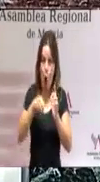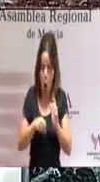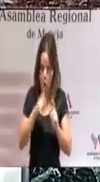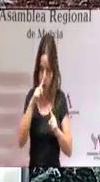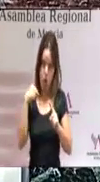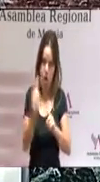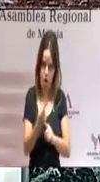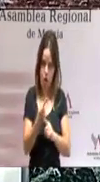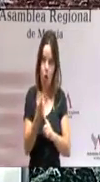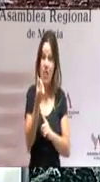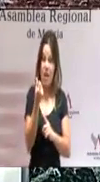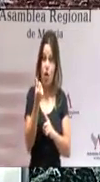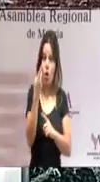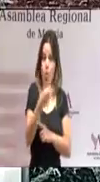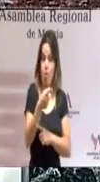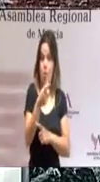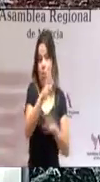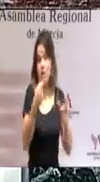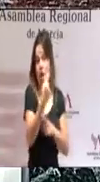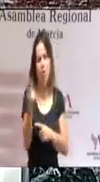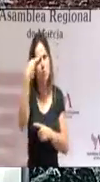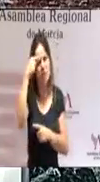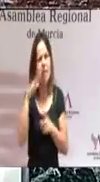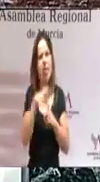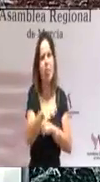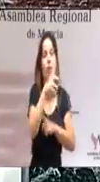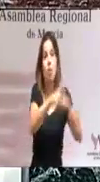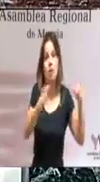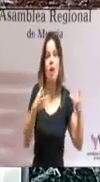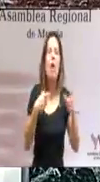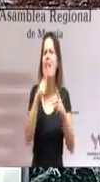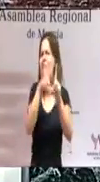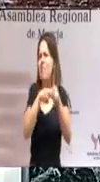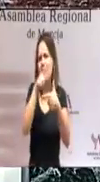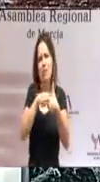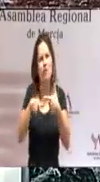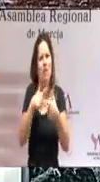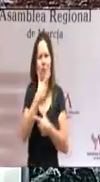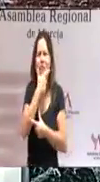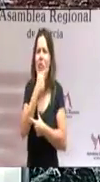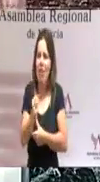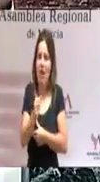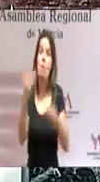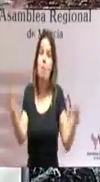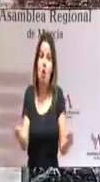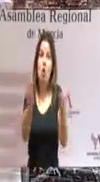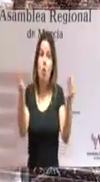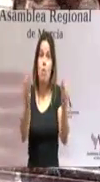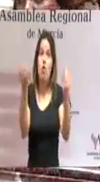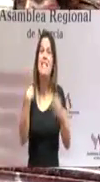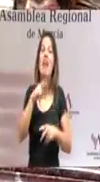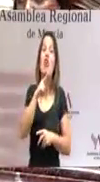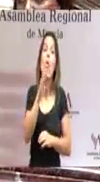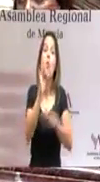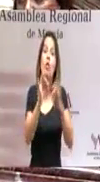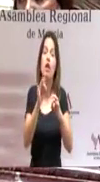La renta per cápita, que usted sabe que está condicionada por la población, que es una división sencillísima, está mejorando. Hemos recuperado el